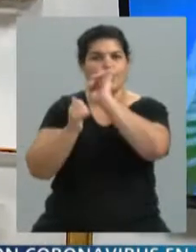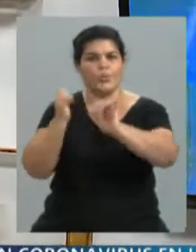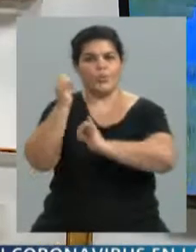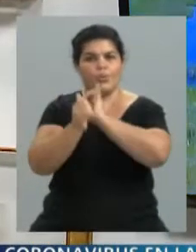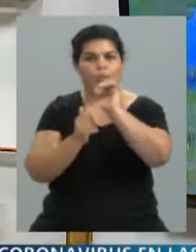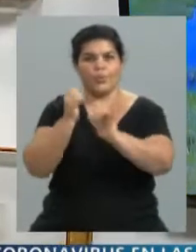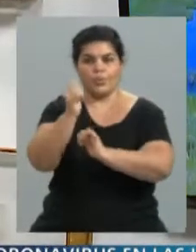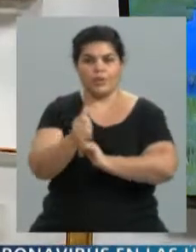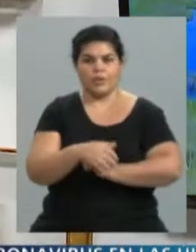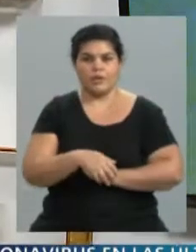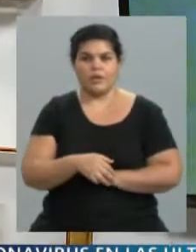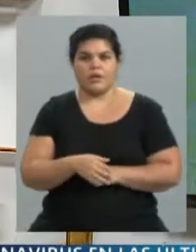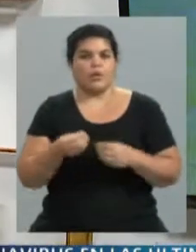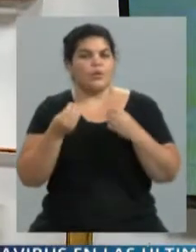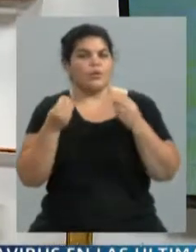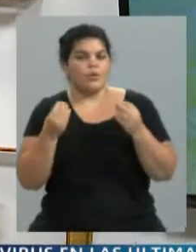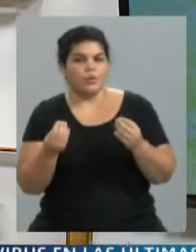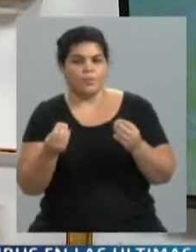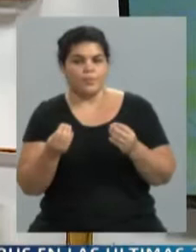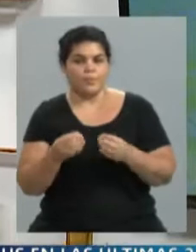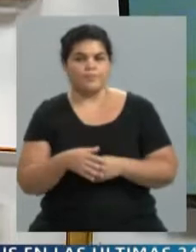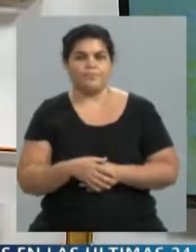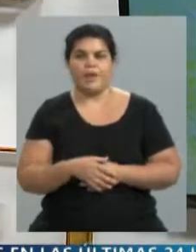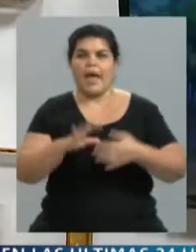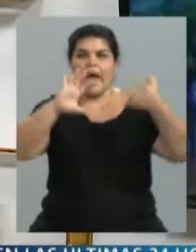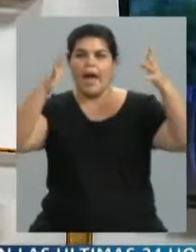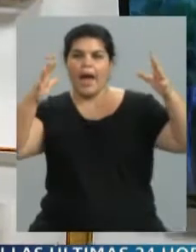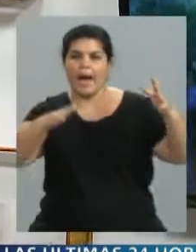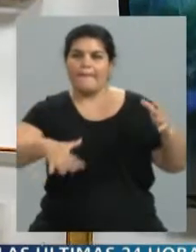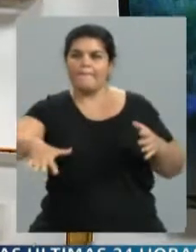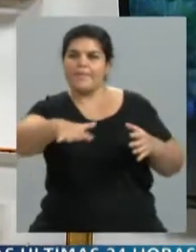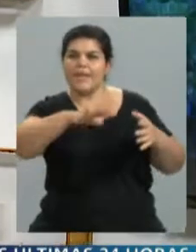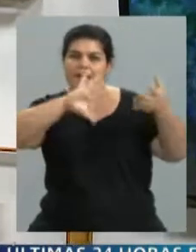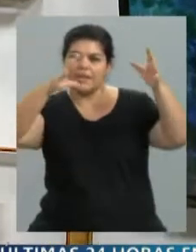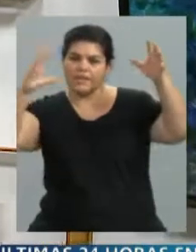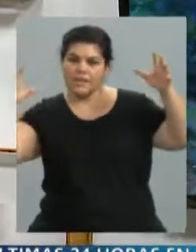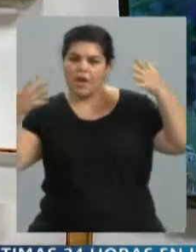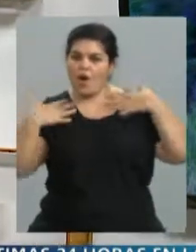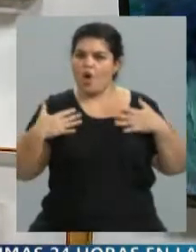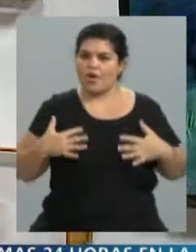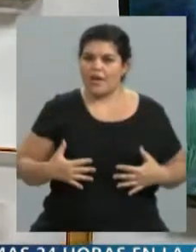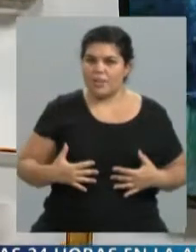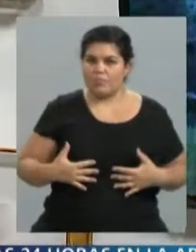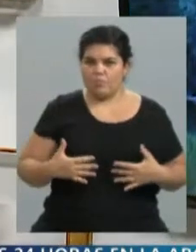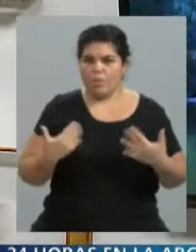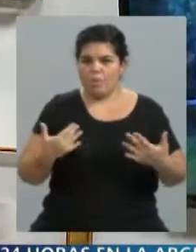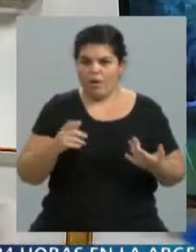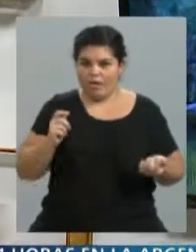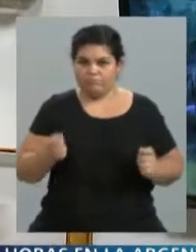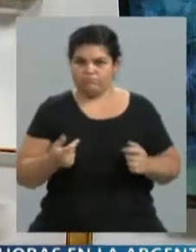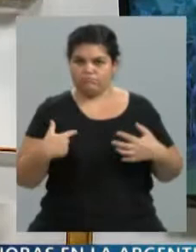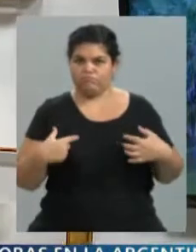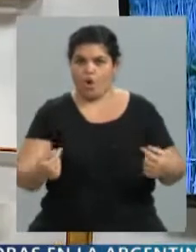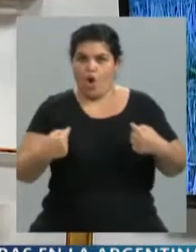o cómo de alguna manera el ambiente puede afectar el organismo, en este caso de los seres humanos. Había un estudio que